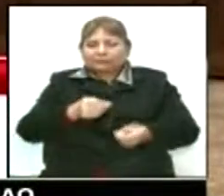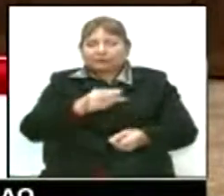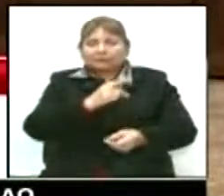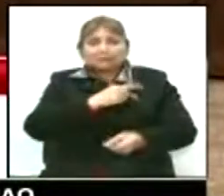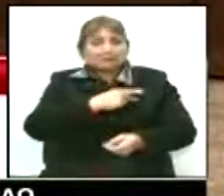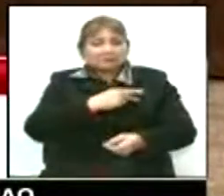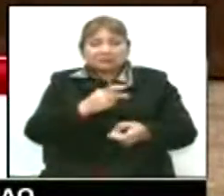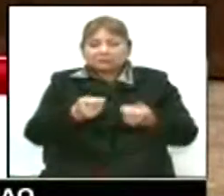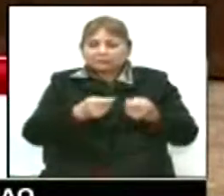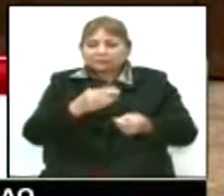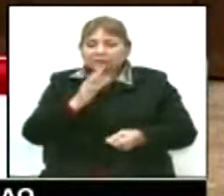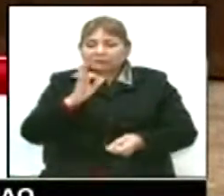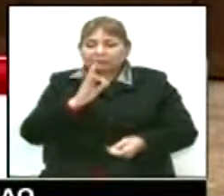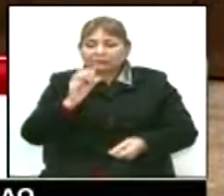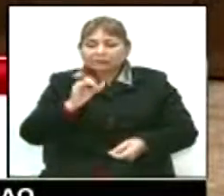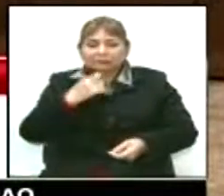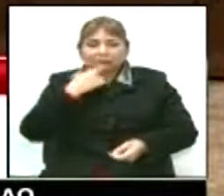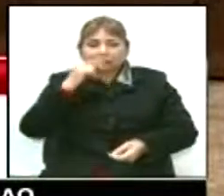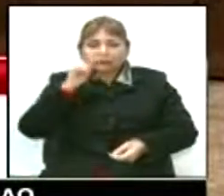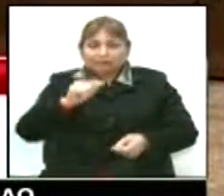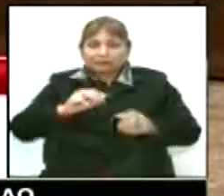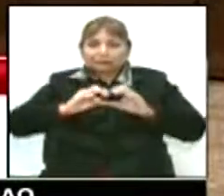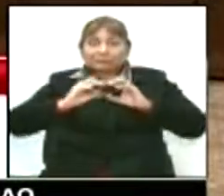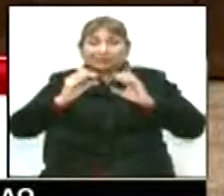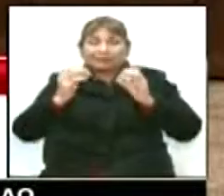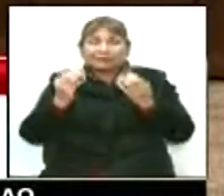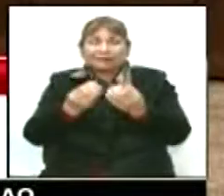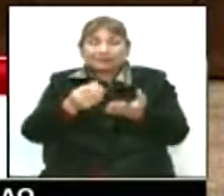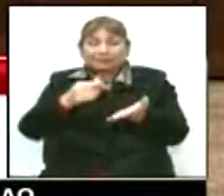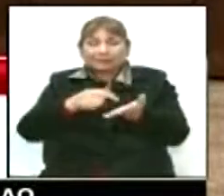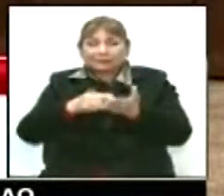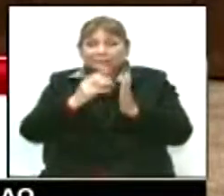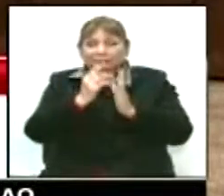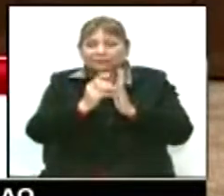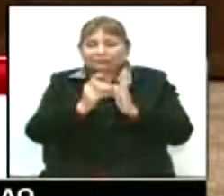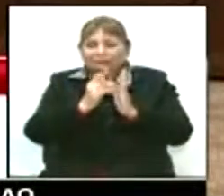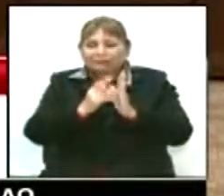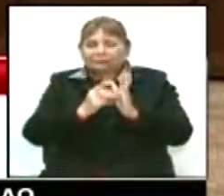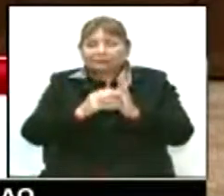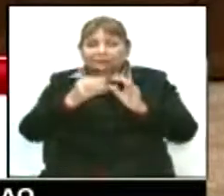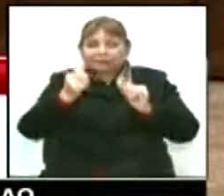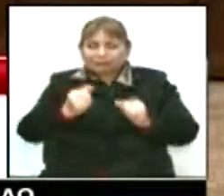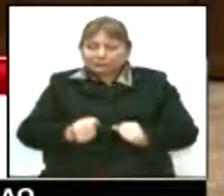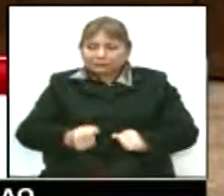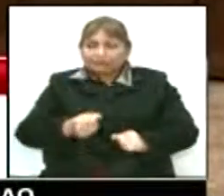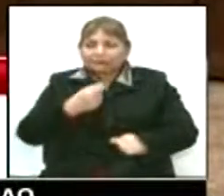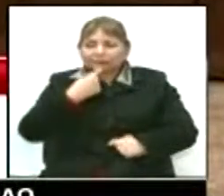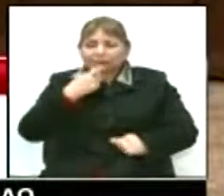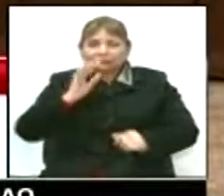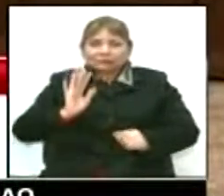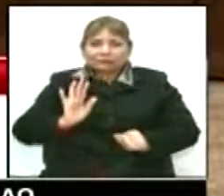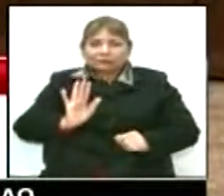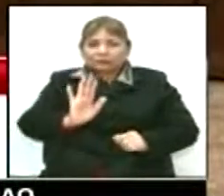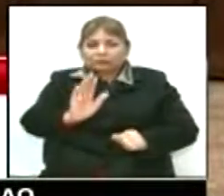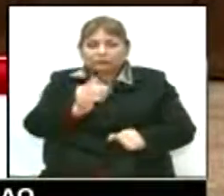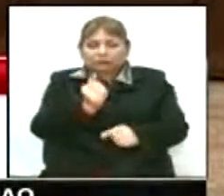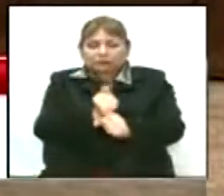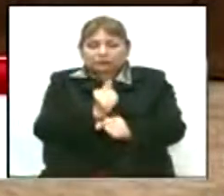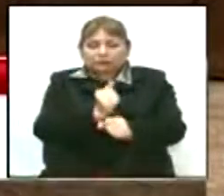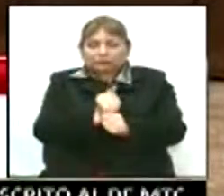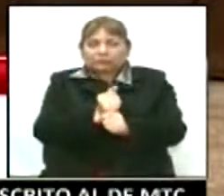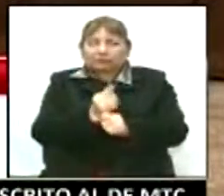fujimorismo. Le corresponde a esta comisión dictaminar, le corresponde, porque es su trabajo, y